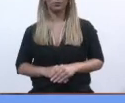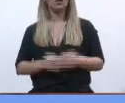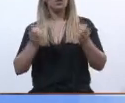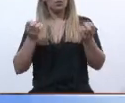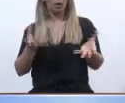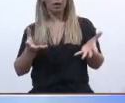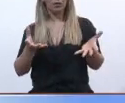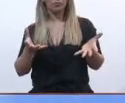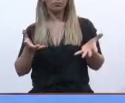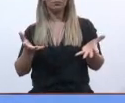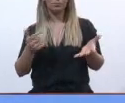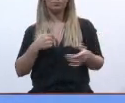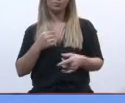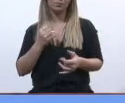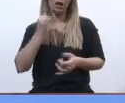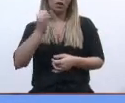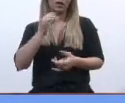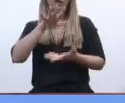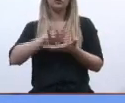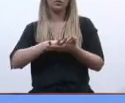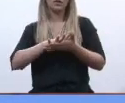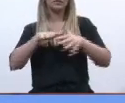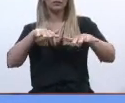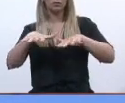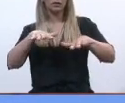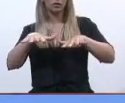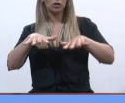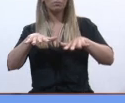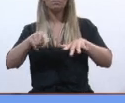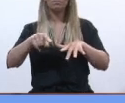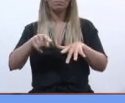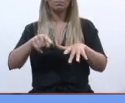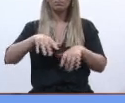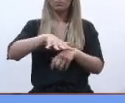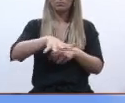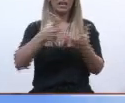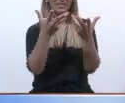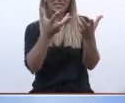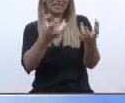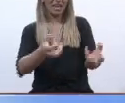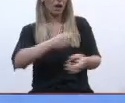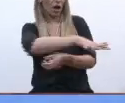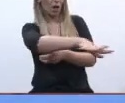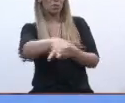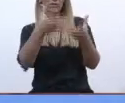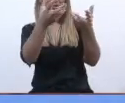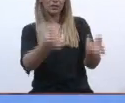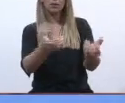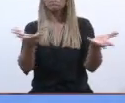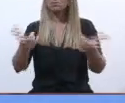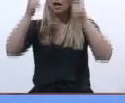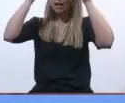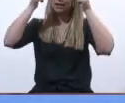Bueno, comentaba de esto de la gran sequía que dio tiempo a la gran hambruna y que el rey Eduardo II